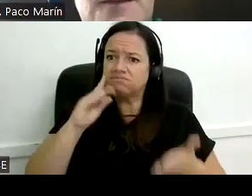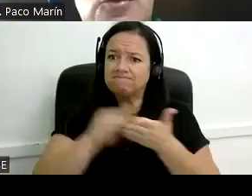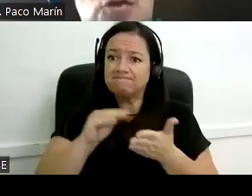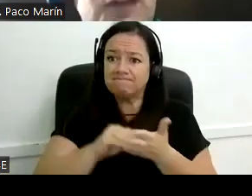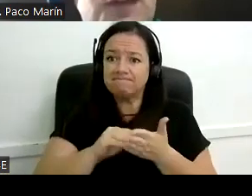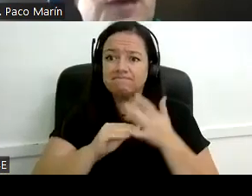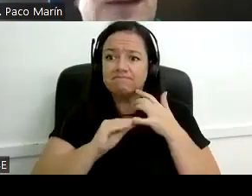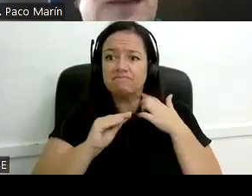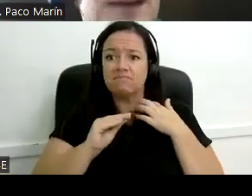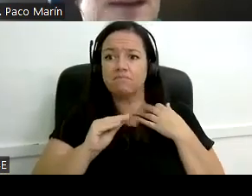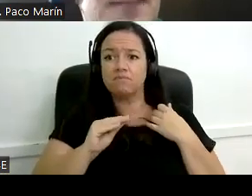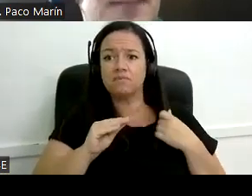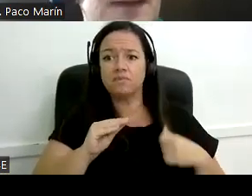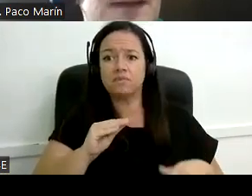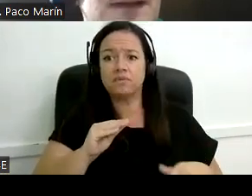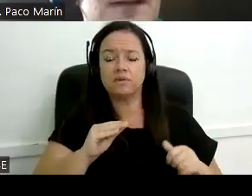No